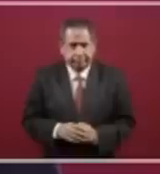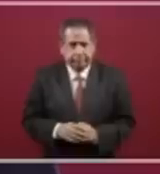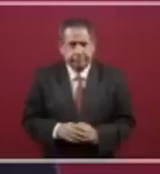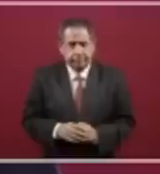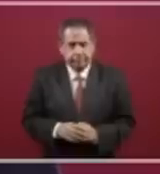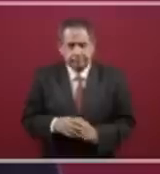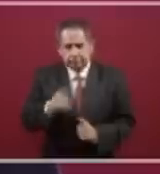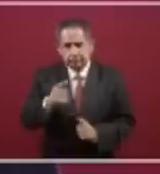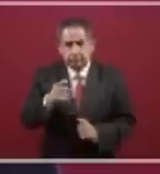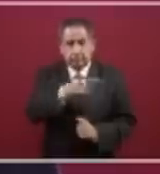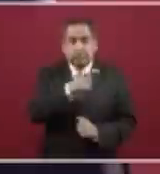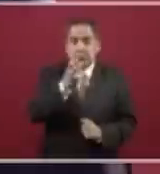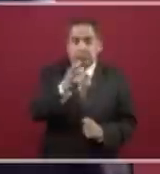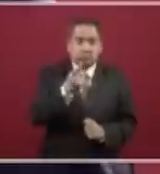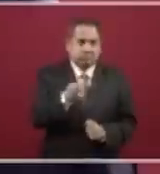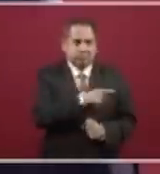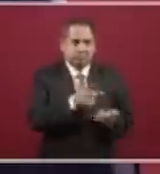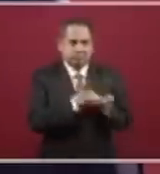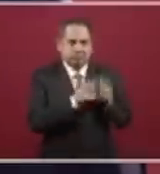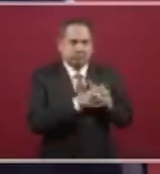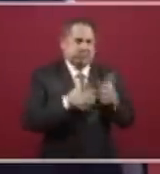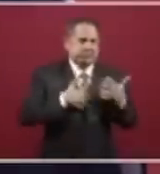por eso es el enojo también